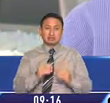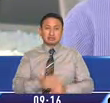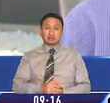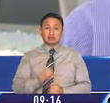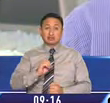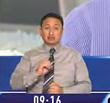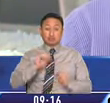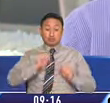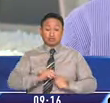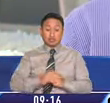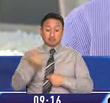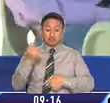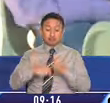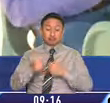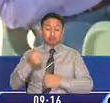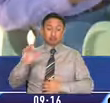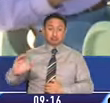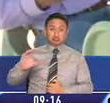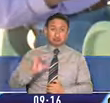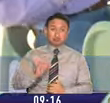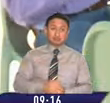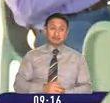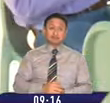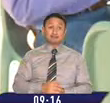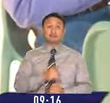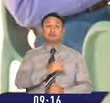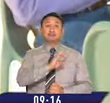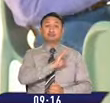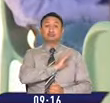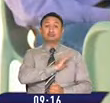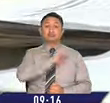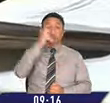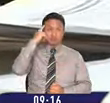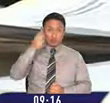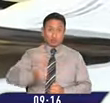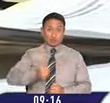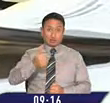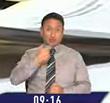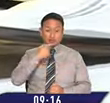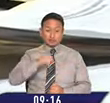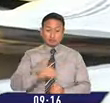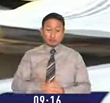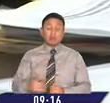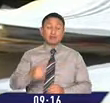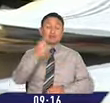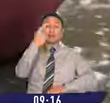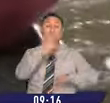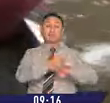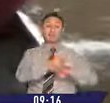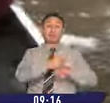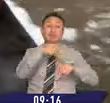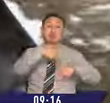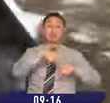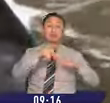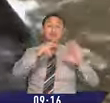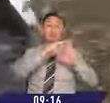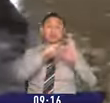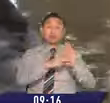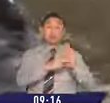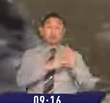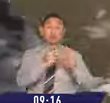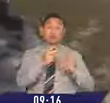y que nos permita tener más ingresos. Expertos instan al gobierno a incluir en este decreto políticas de